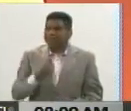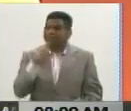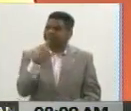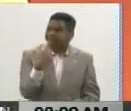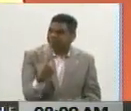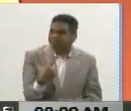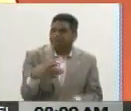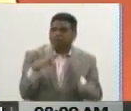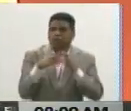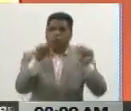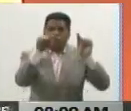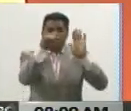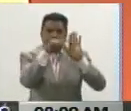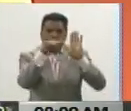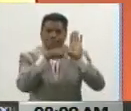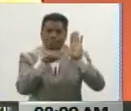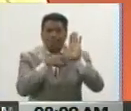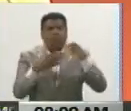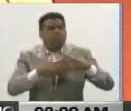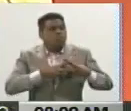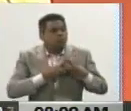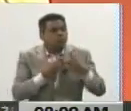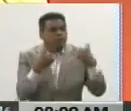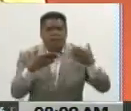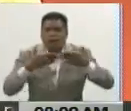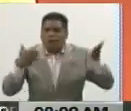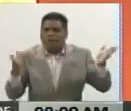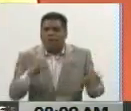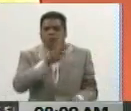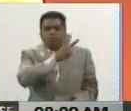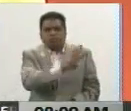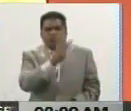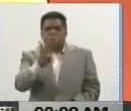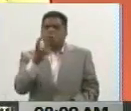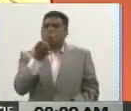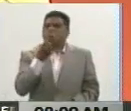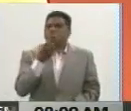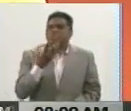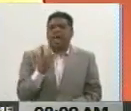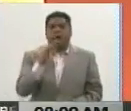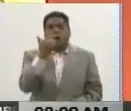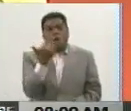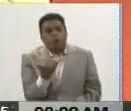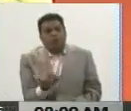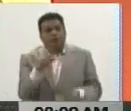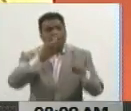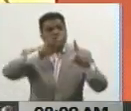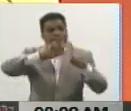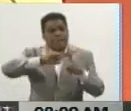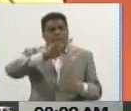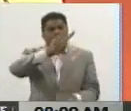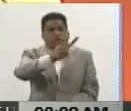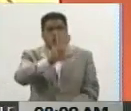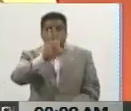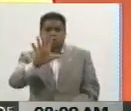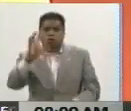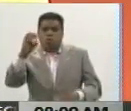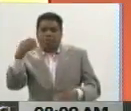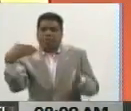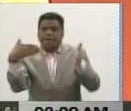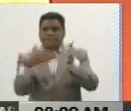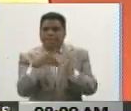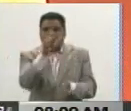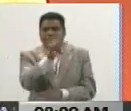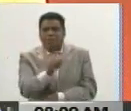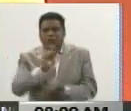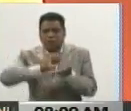el registro de nuestro voluntariado sigue abierto a través de la página web. Ya ahorita suma más de 11.250 personas registradas.